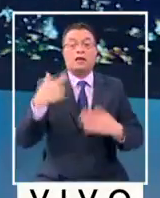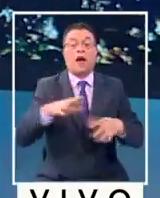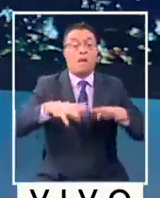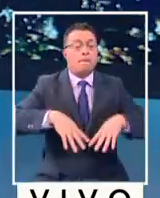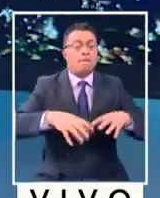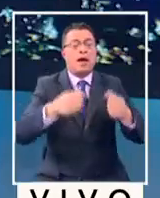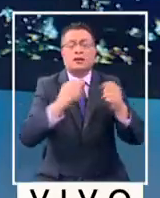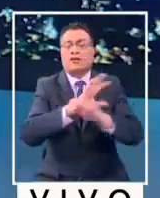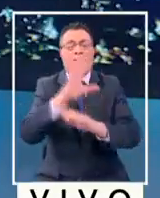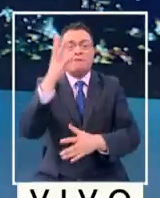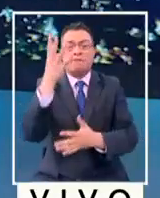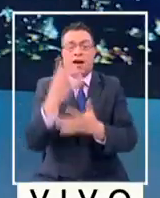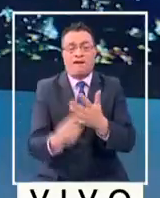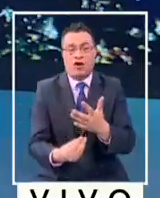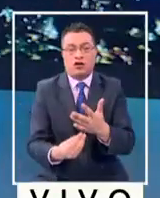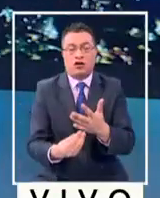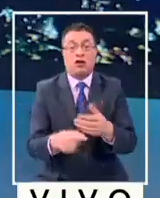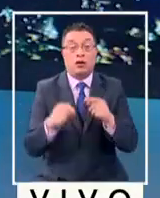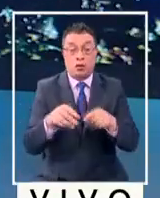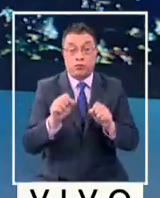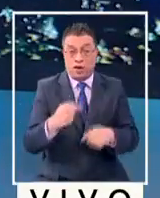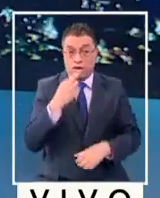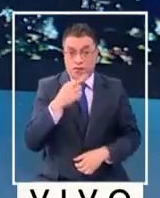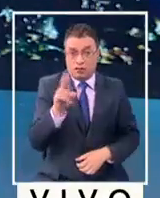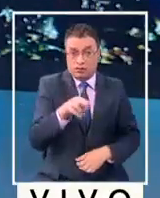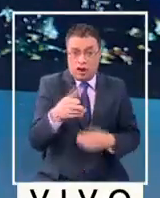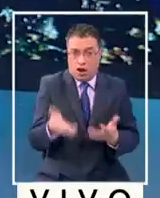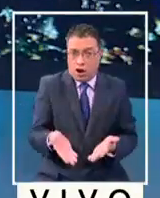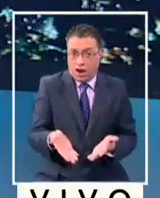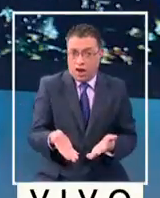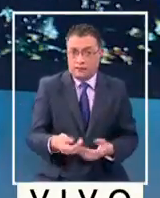ya pasó. ¿Podrá hoy decir lo mismo? Hoy en CNN.